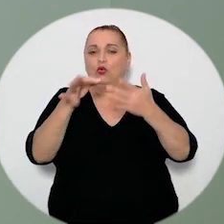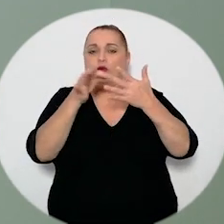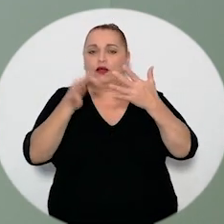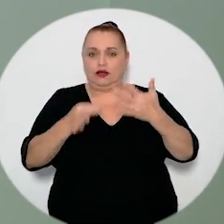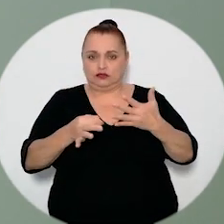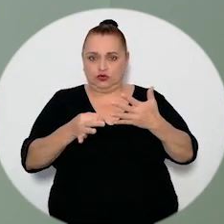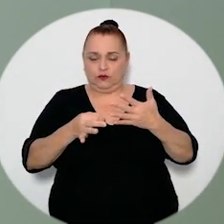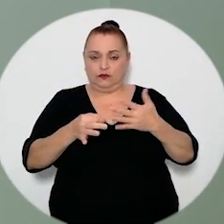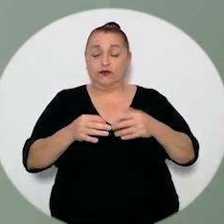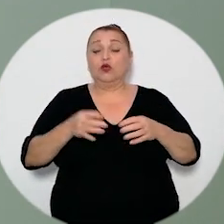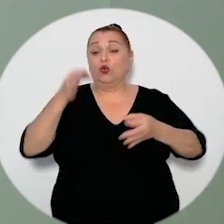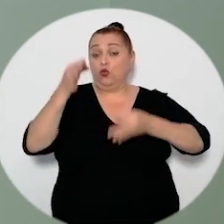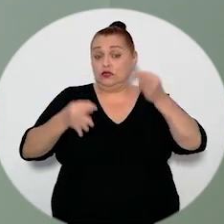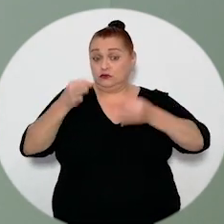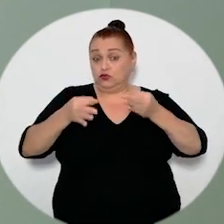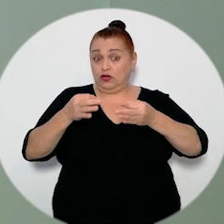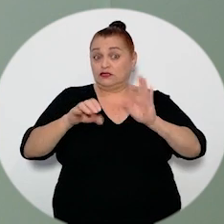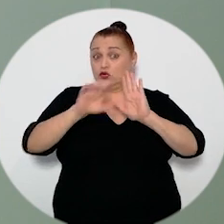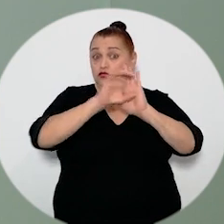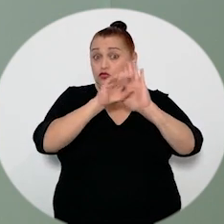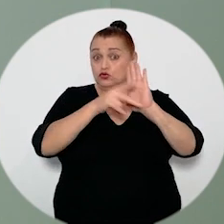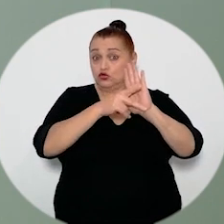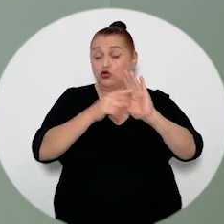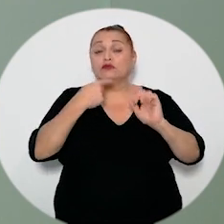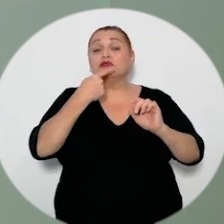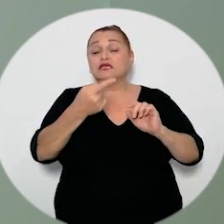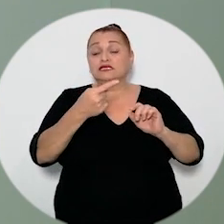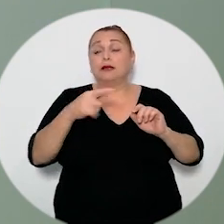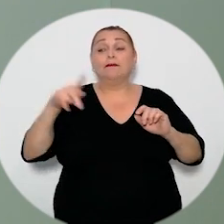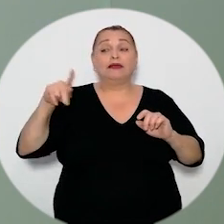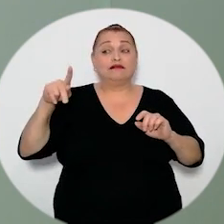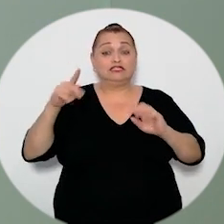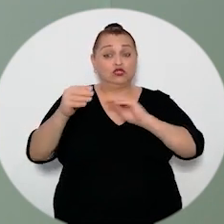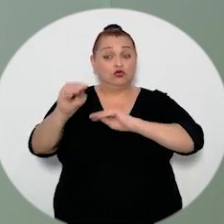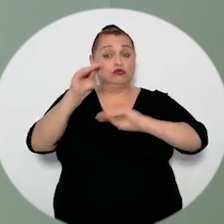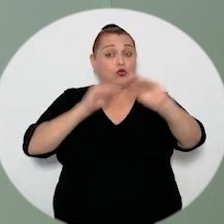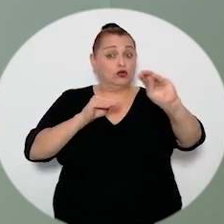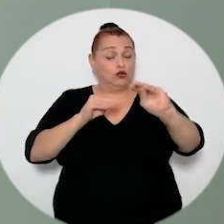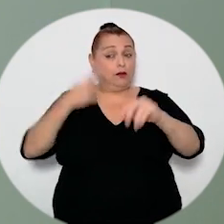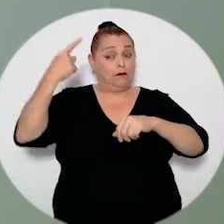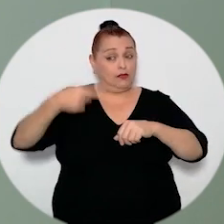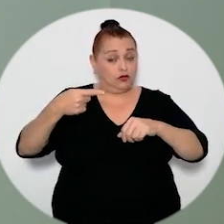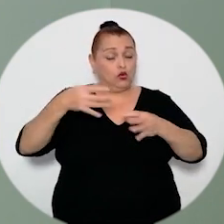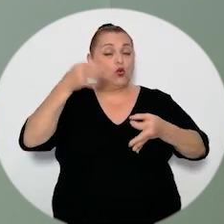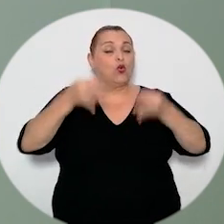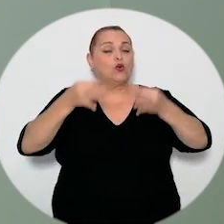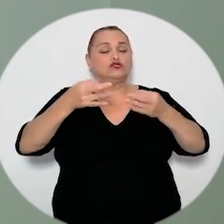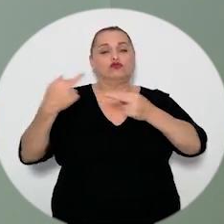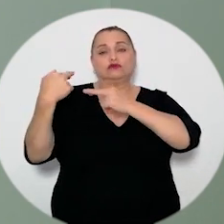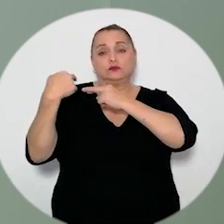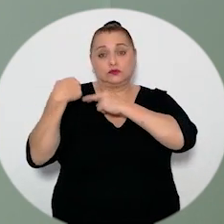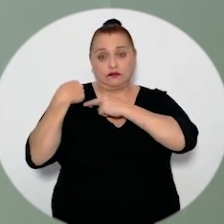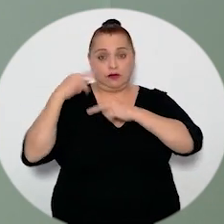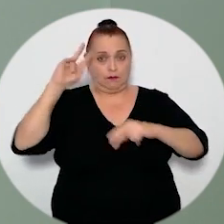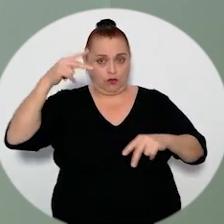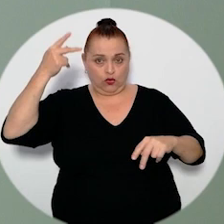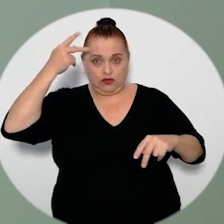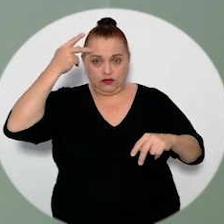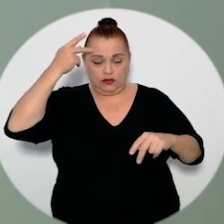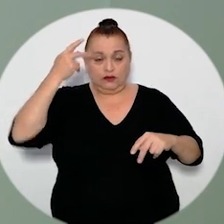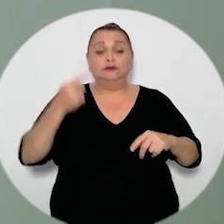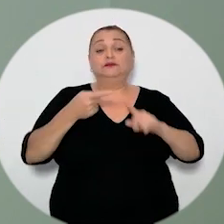el cual fueron electos. La jurisprudencia constitucional ha considerado que el plebiscito revocatorio de mandato es un juicio de responsabilidad